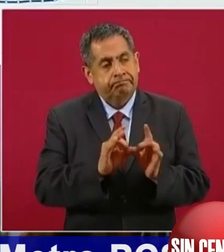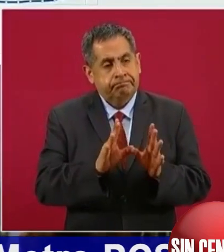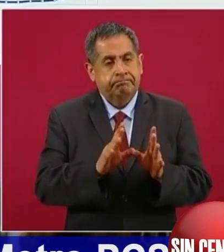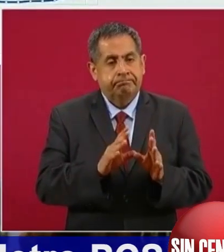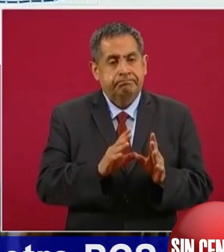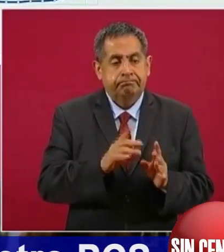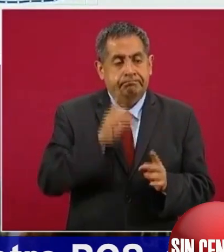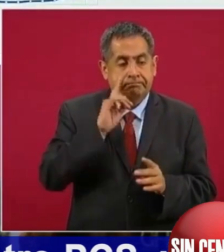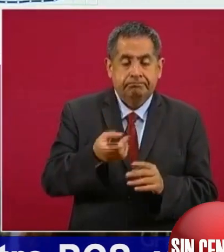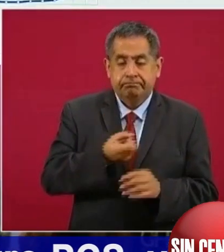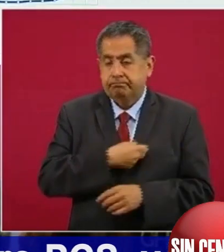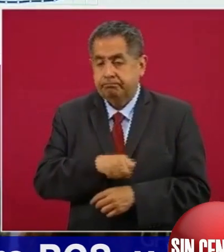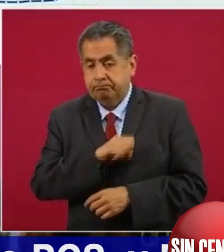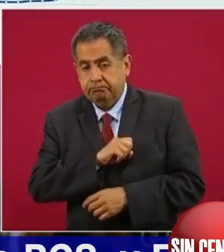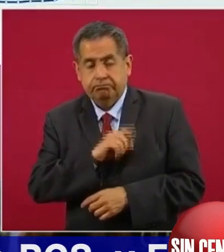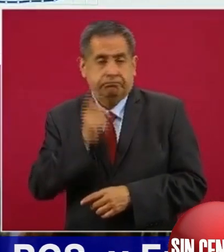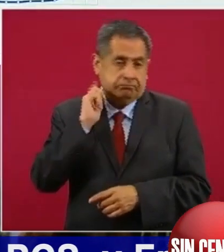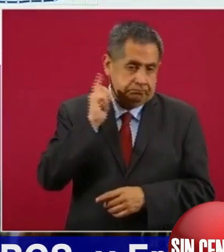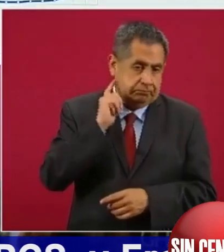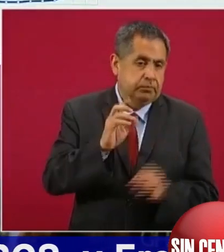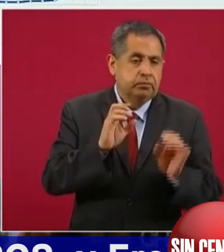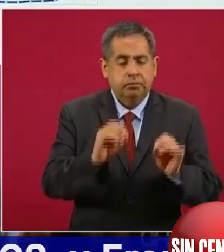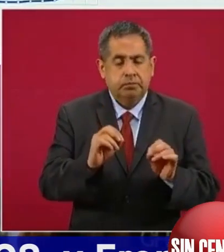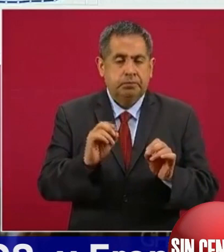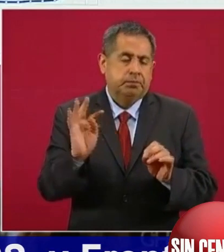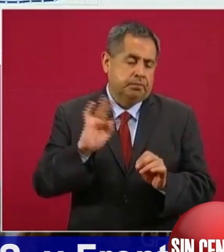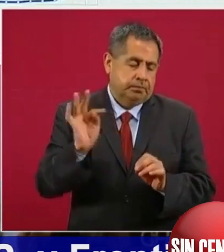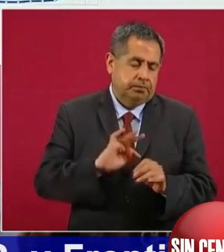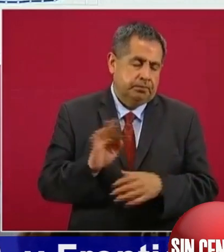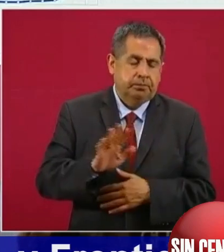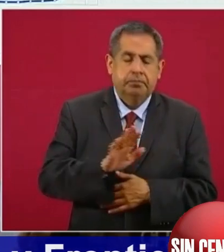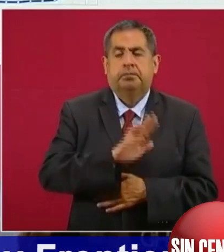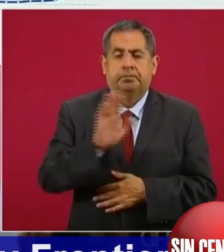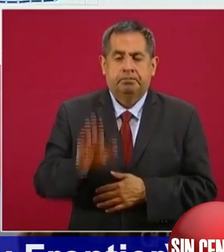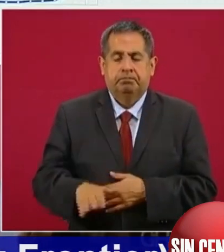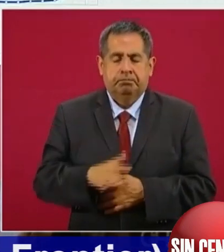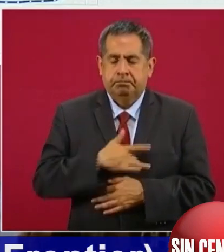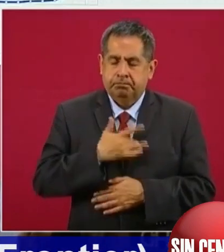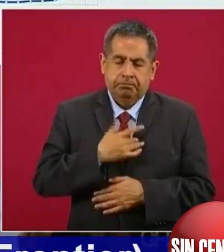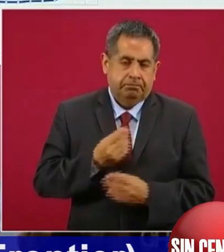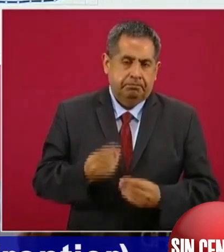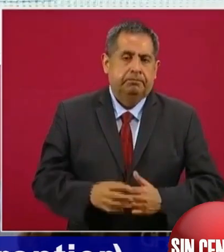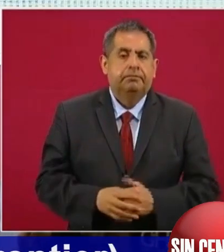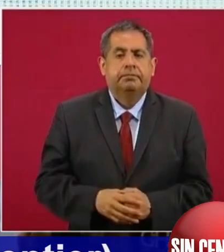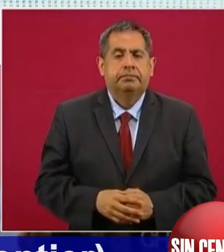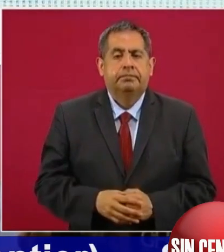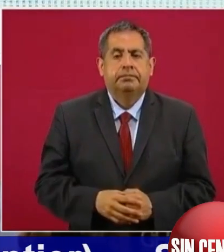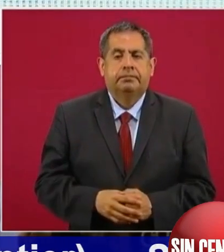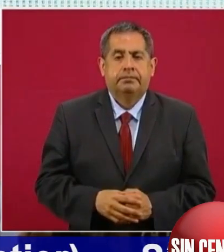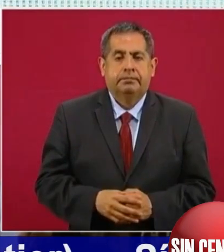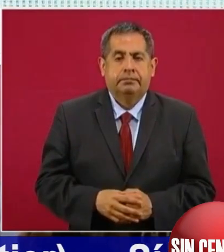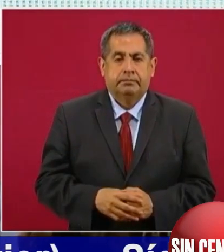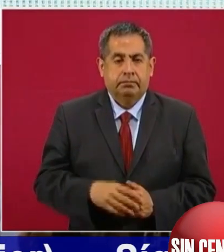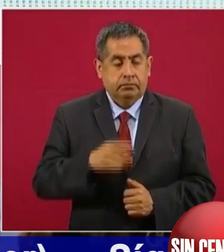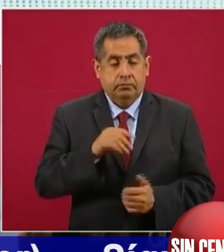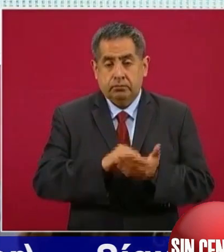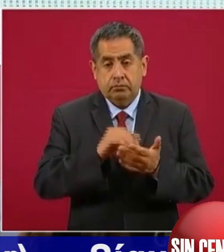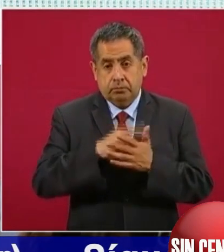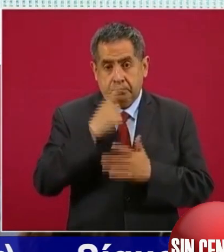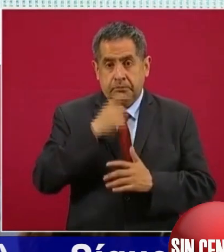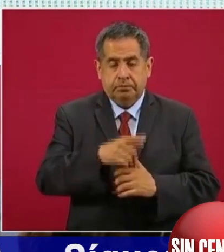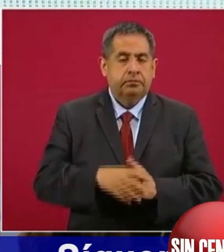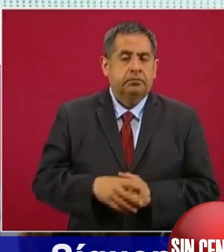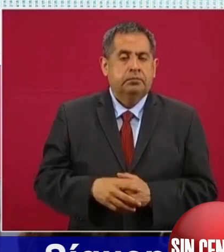bien positivo, ojalá sea el caso, o bien de una muy lamentable defunción. La siguiente. Está en semáforo rojo, por